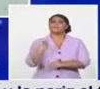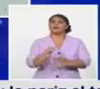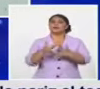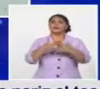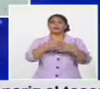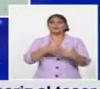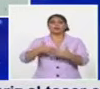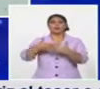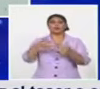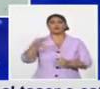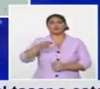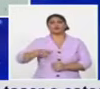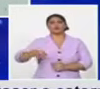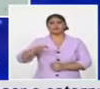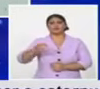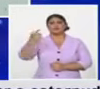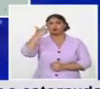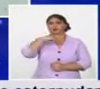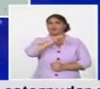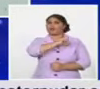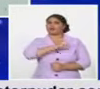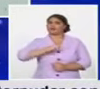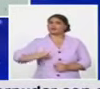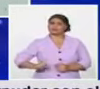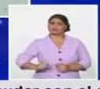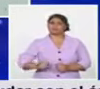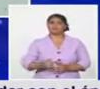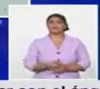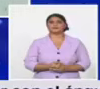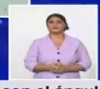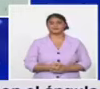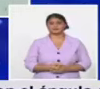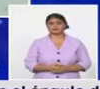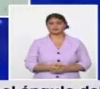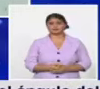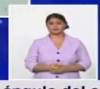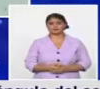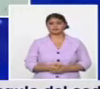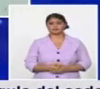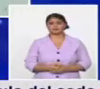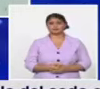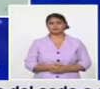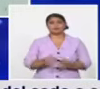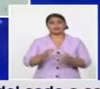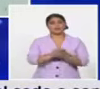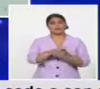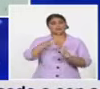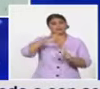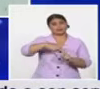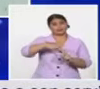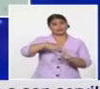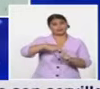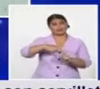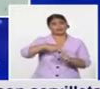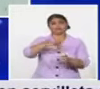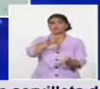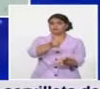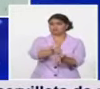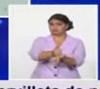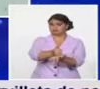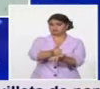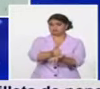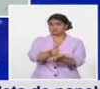de Alquízar. En el caso de Matanzas, el caso importado del municipio Matanzas, es